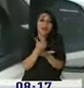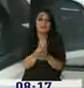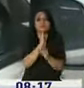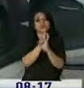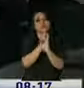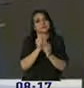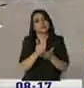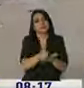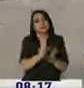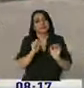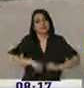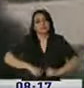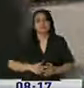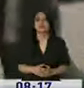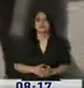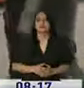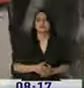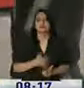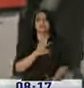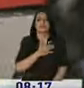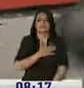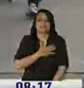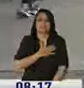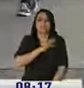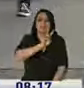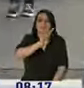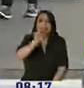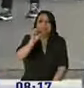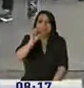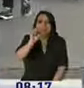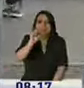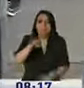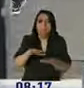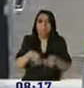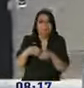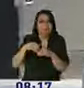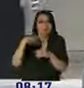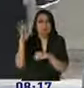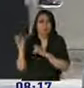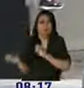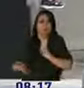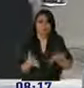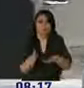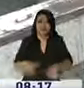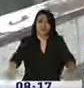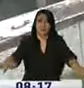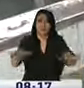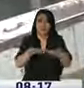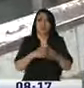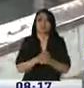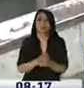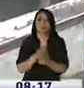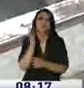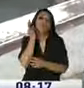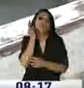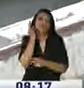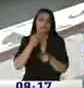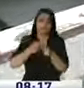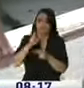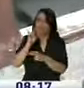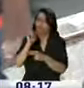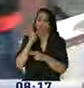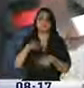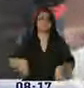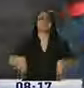eso. Lamentablemente son más de 20 perritos los abandonados a su suerte aquí, y Rocío Núñez no posee los recursos